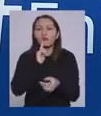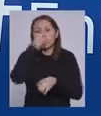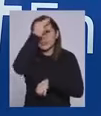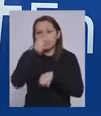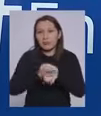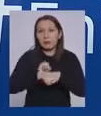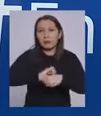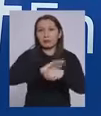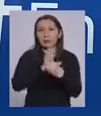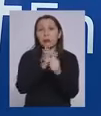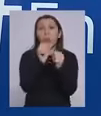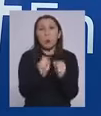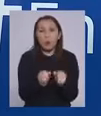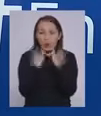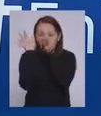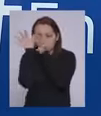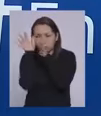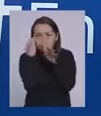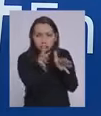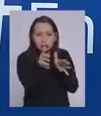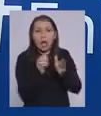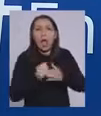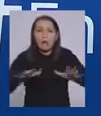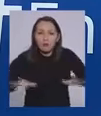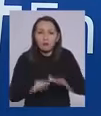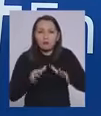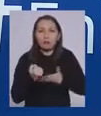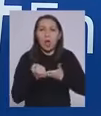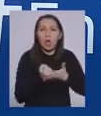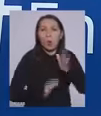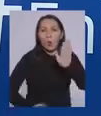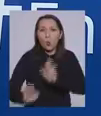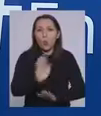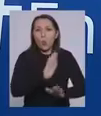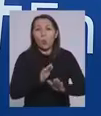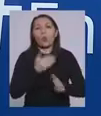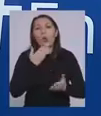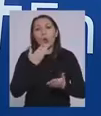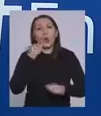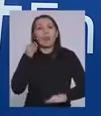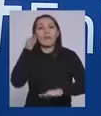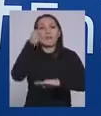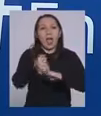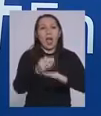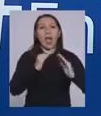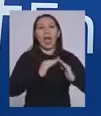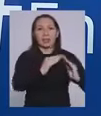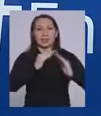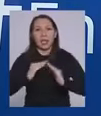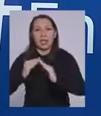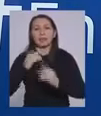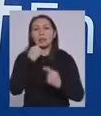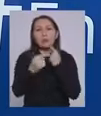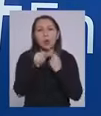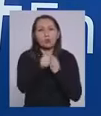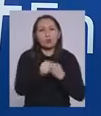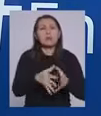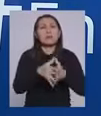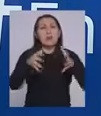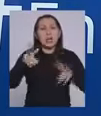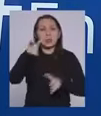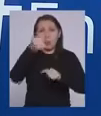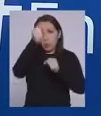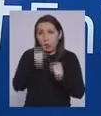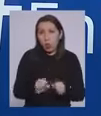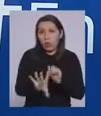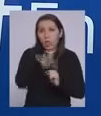contagios y de esa forma poder enfocar el esfuerzo que se está realizando al salir a los barrios en donde se presente una mayor concentración de